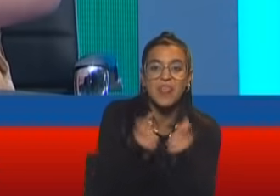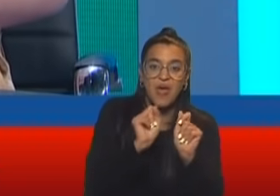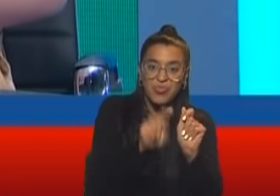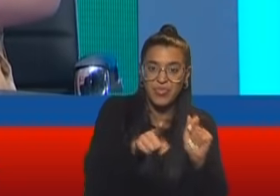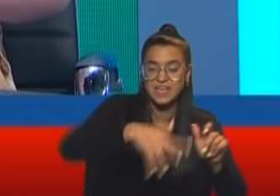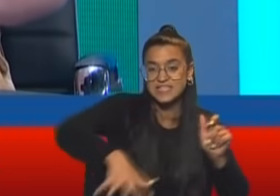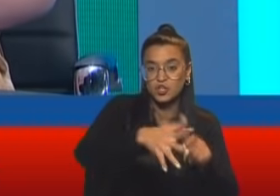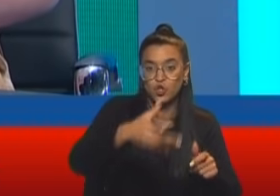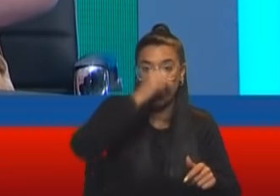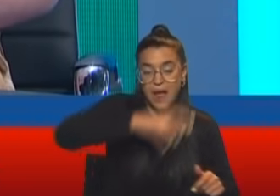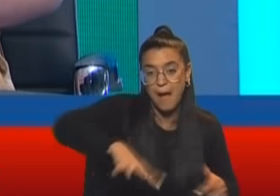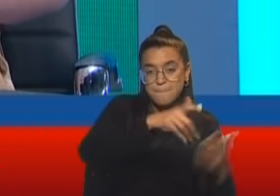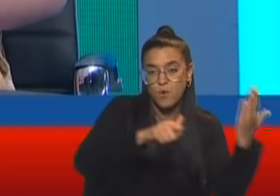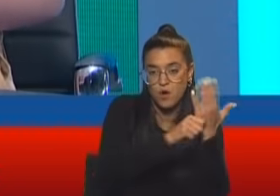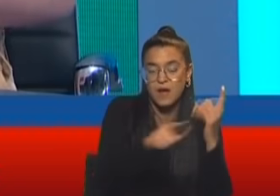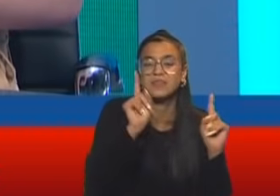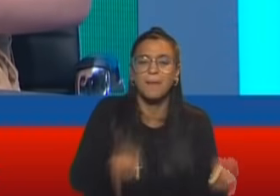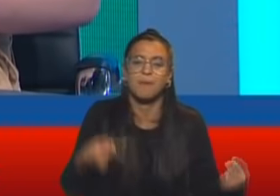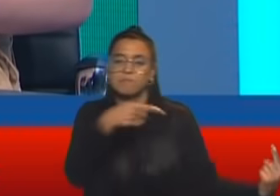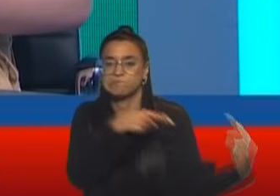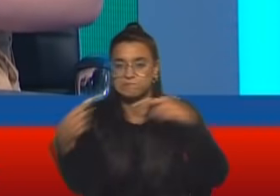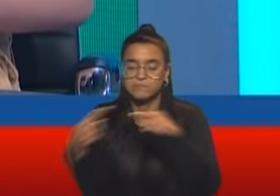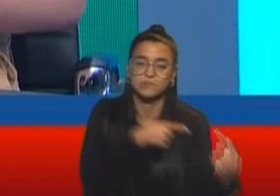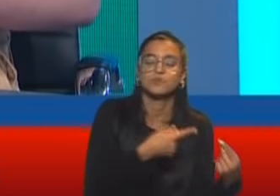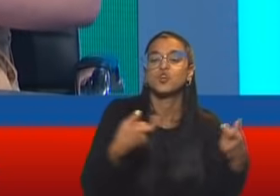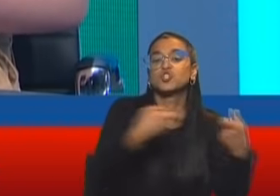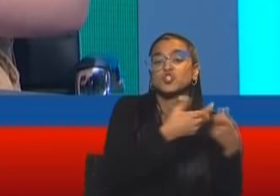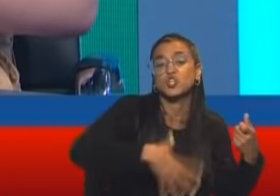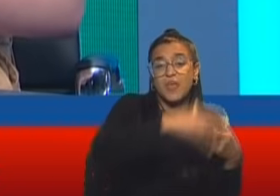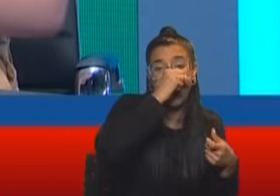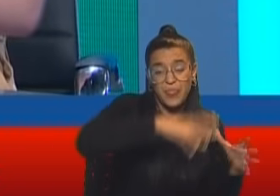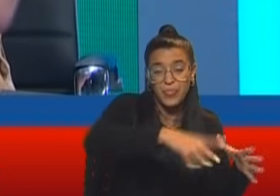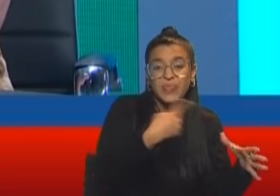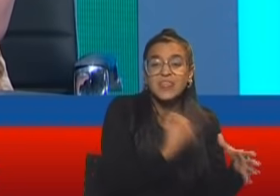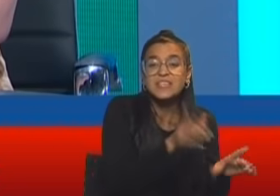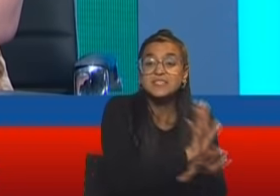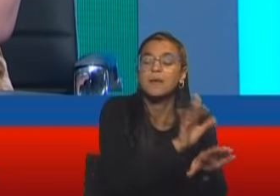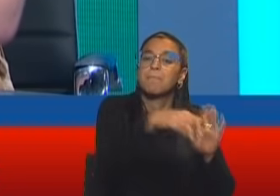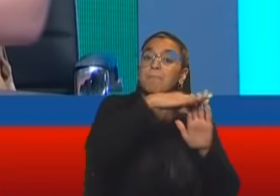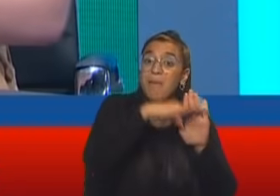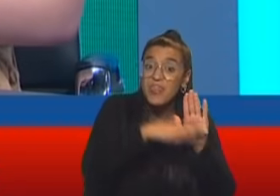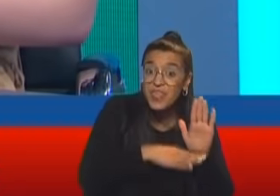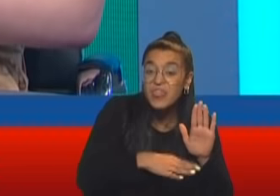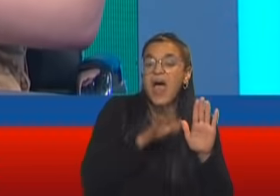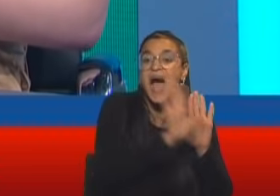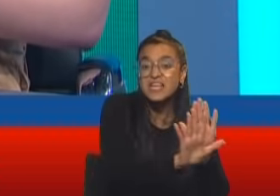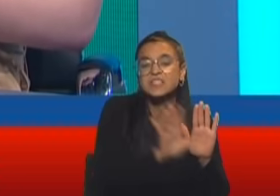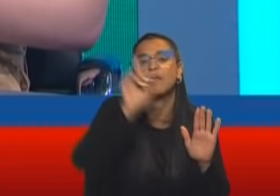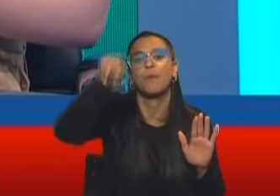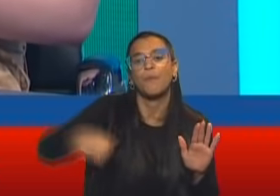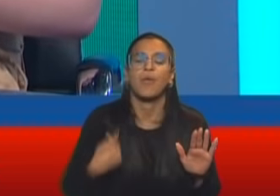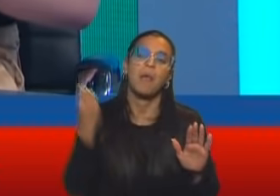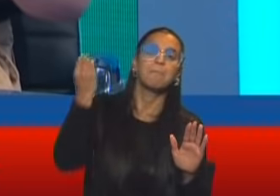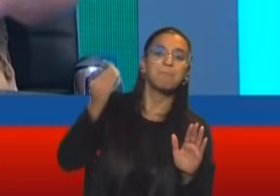comienzan a aparecer las versiones cruzadas. Por un lado, la sociedad rural diciendo, che, a partir de estas medidas perdimos más de 1.000 millones